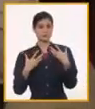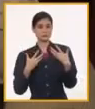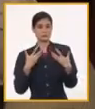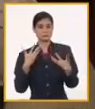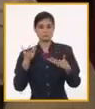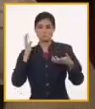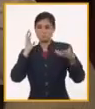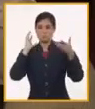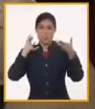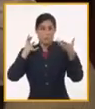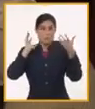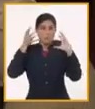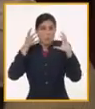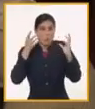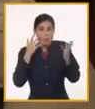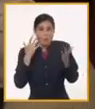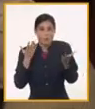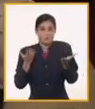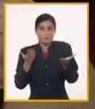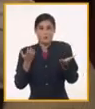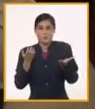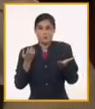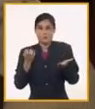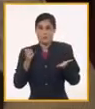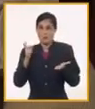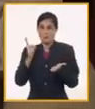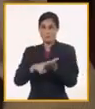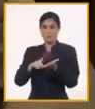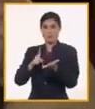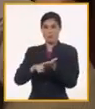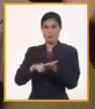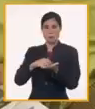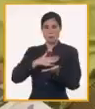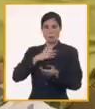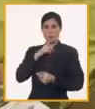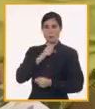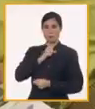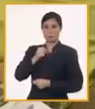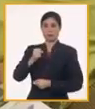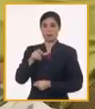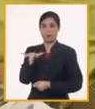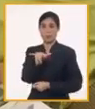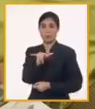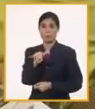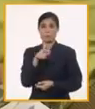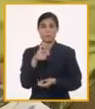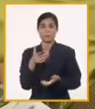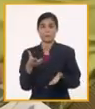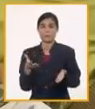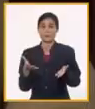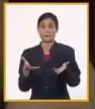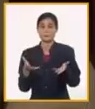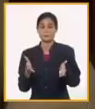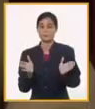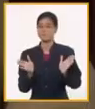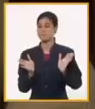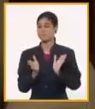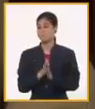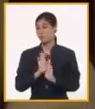Yo hasta ya dije, ¿será que mi papá es chivato? Y, sí, porque aquella cosa... Bueno,